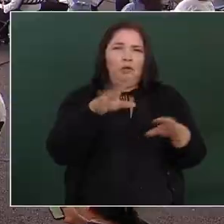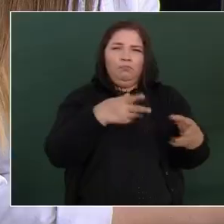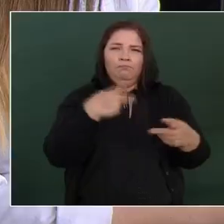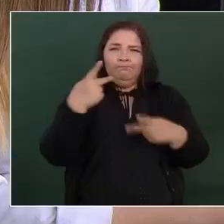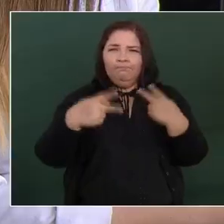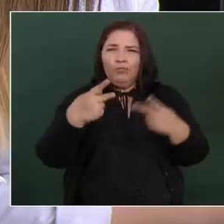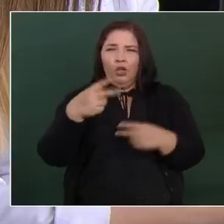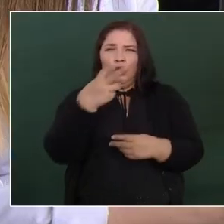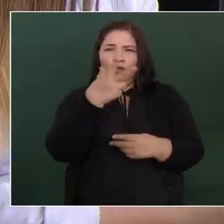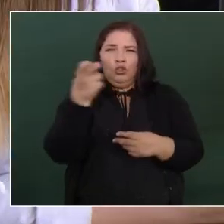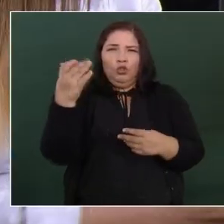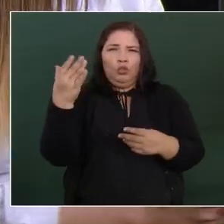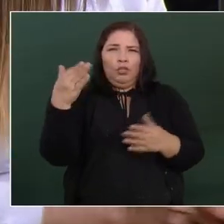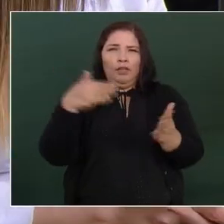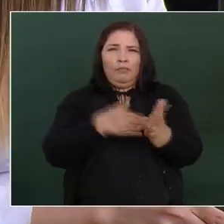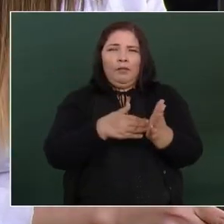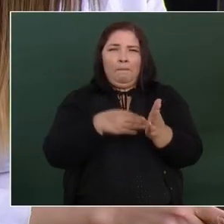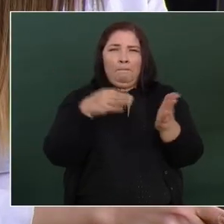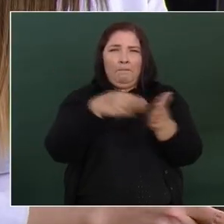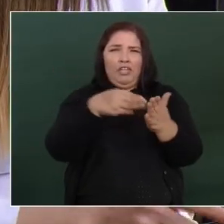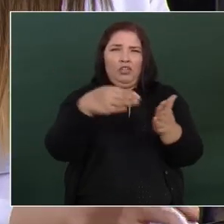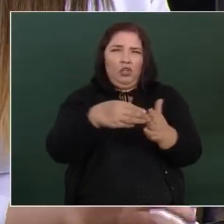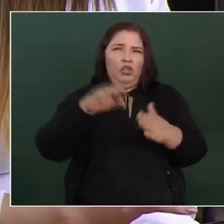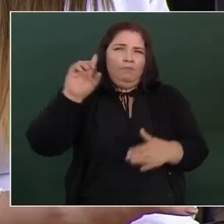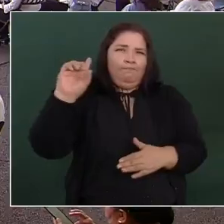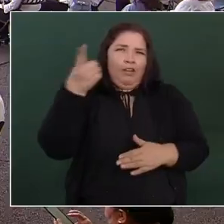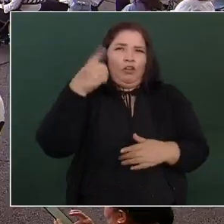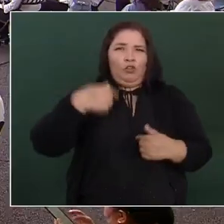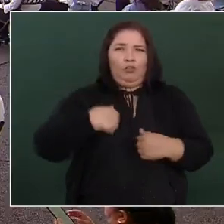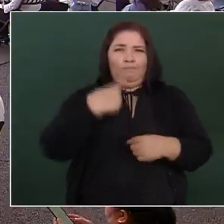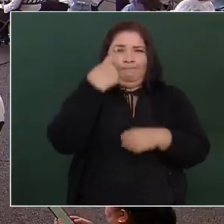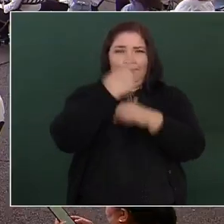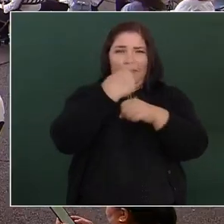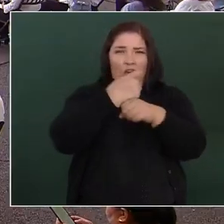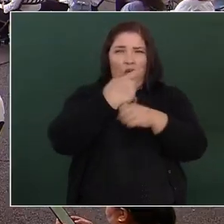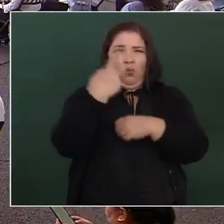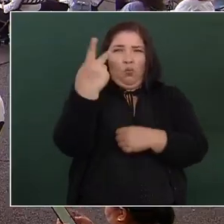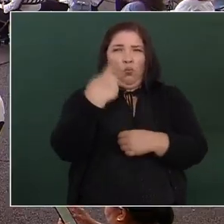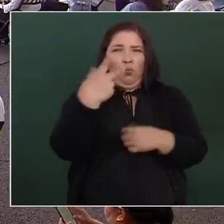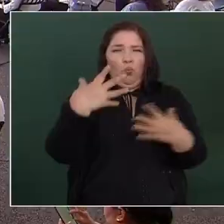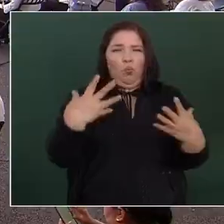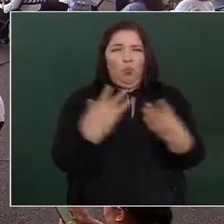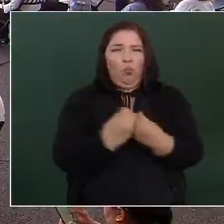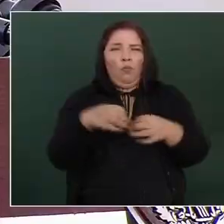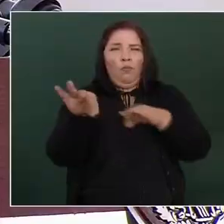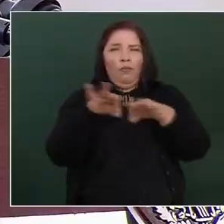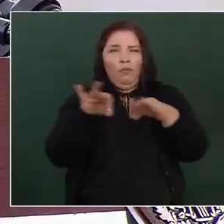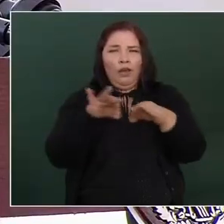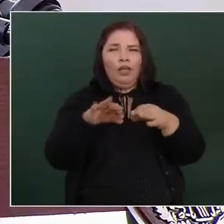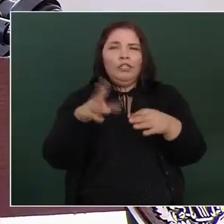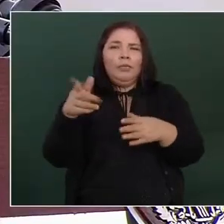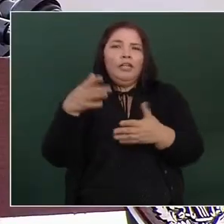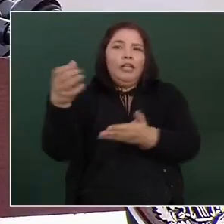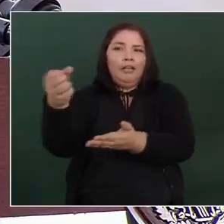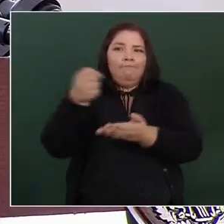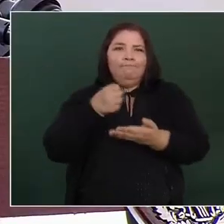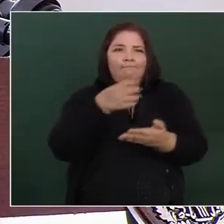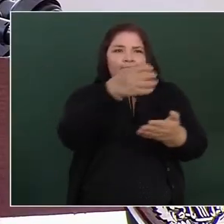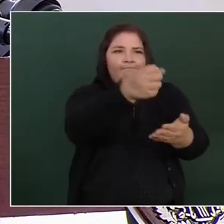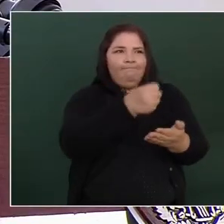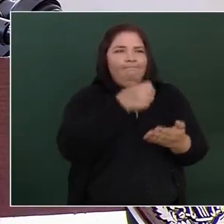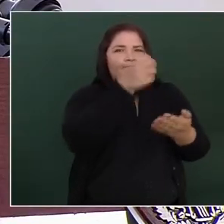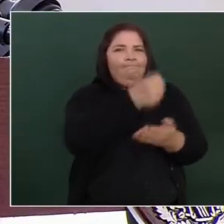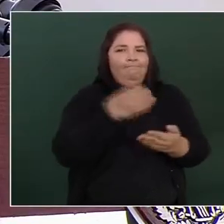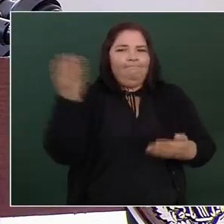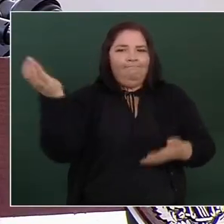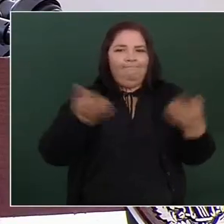mil millones de dólares. Somos el primer socio comercial de Estados Unidos y las inversiones extranjeras que están proviniendo